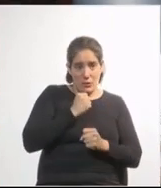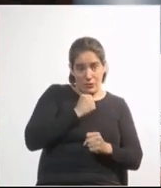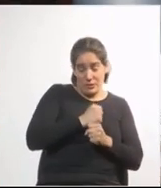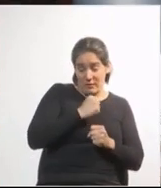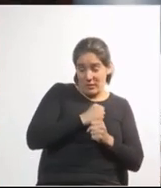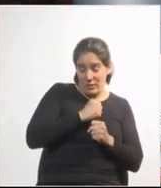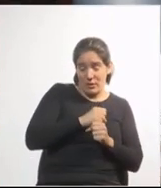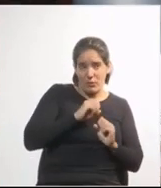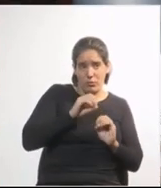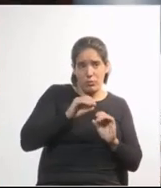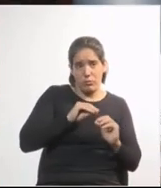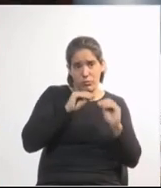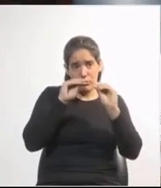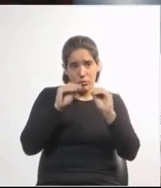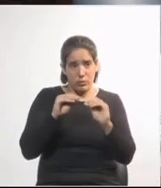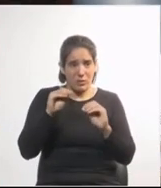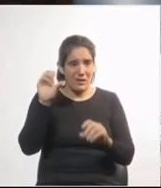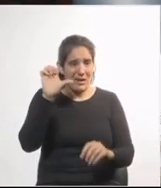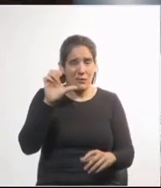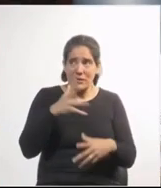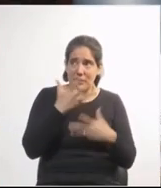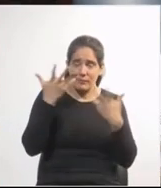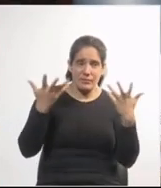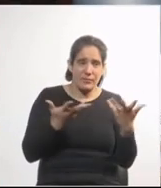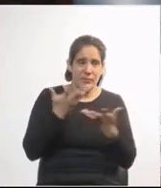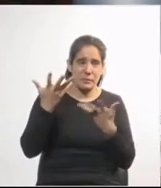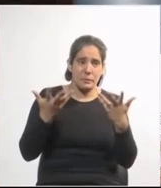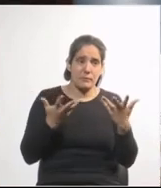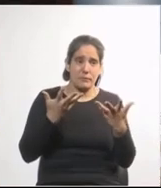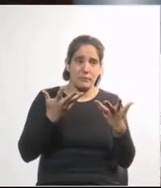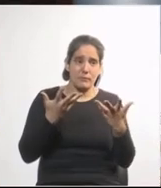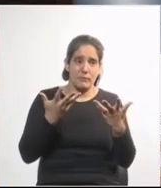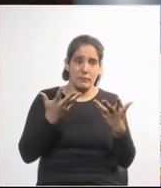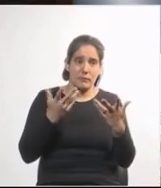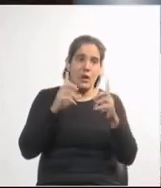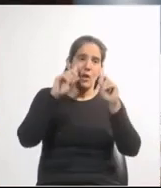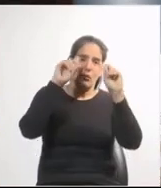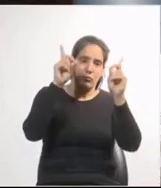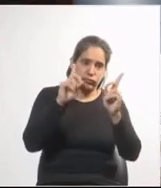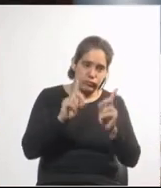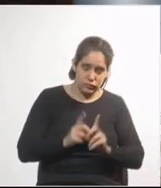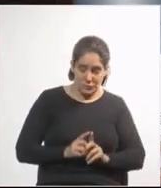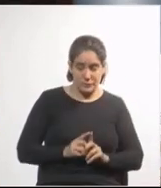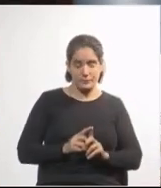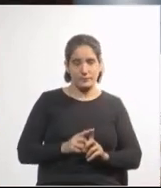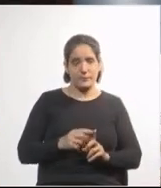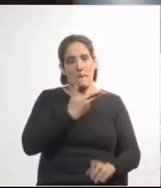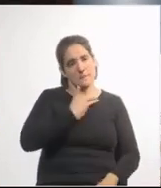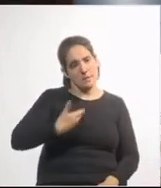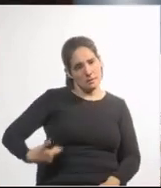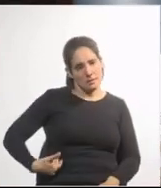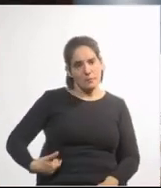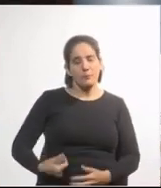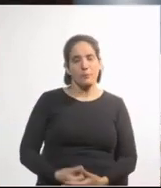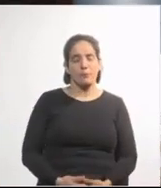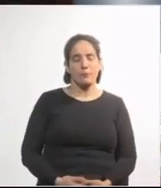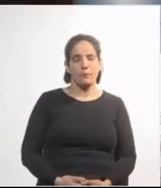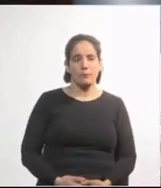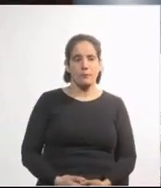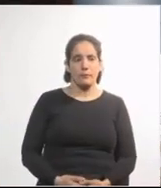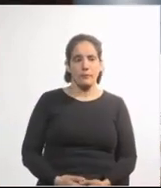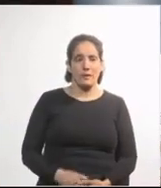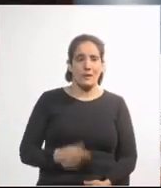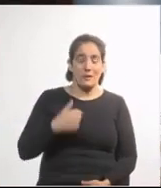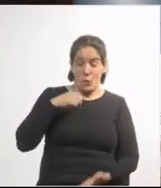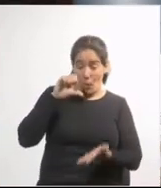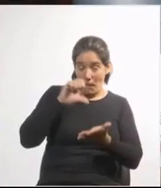las trabajadoras a las rentas del capital? En resumen, señora Presidenta, tenemos